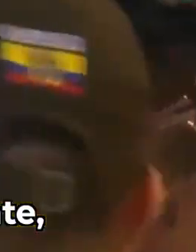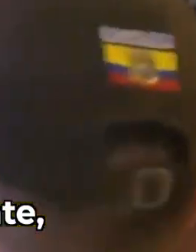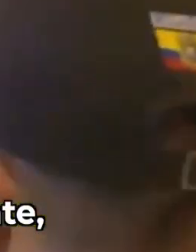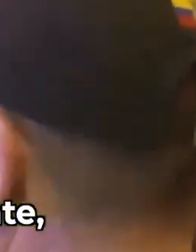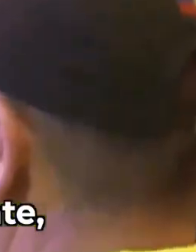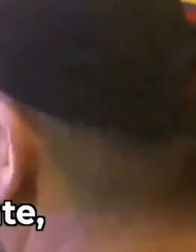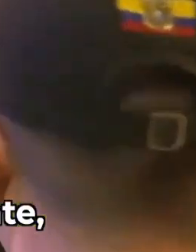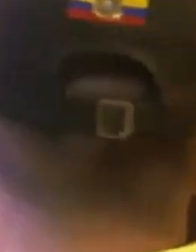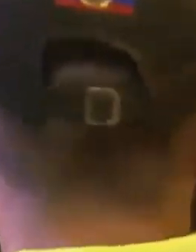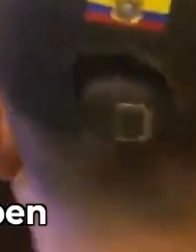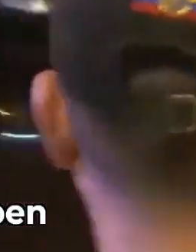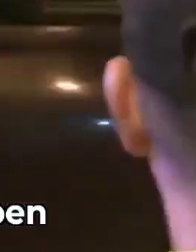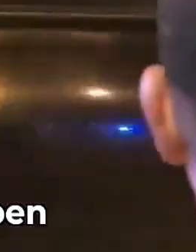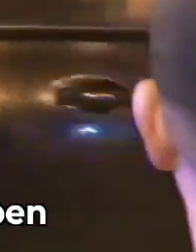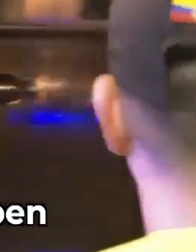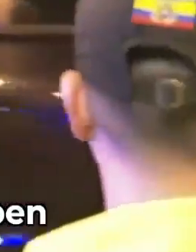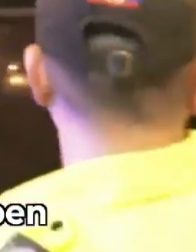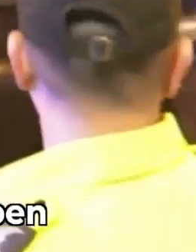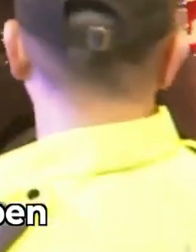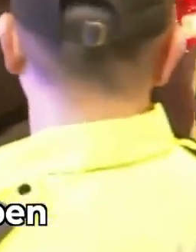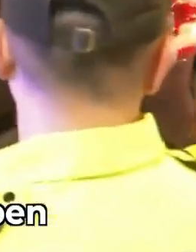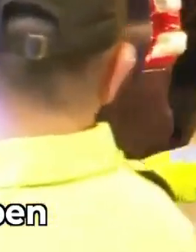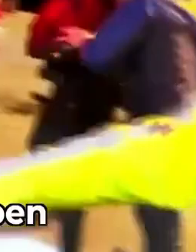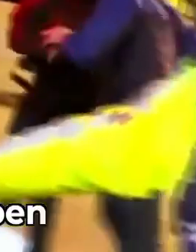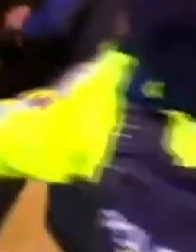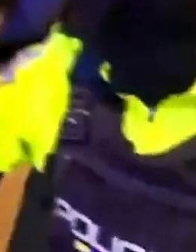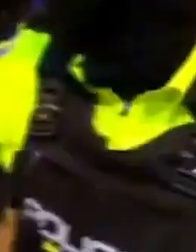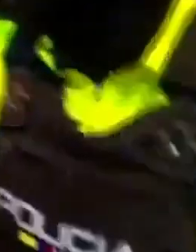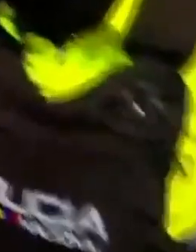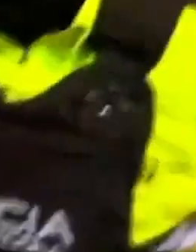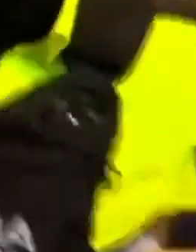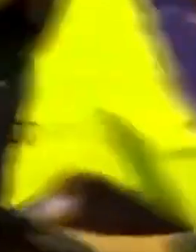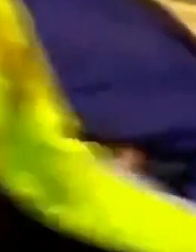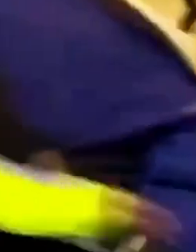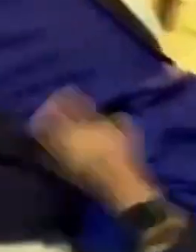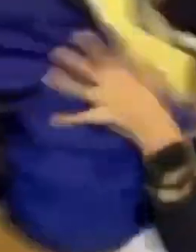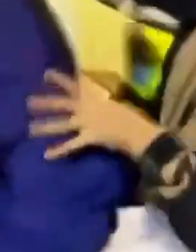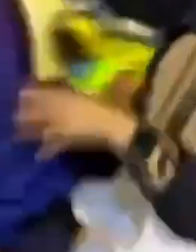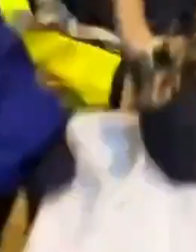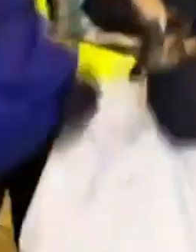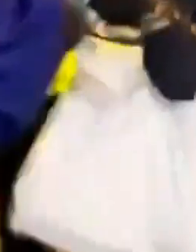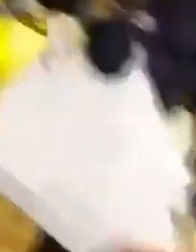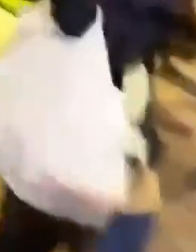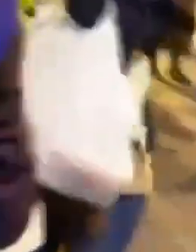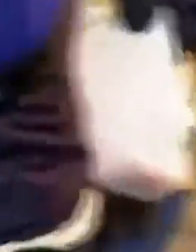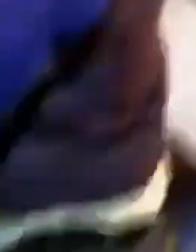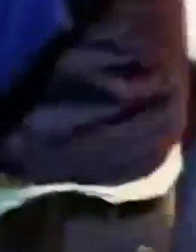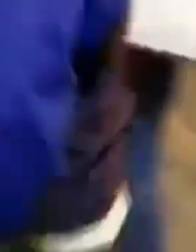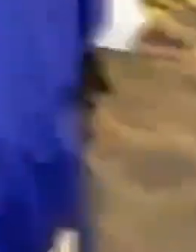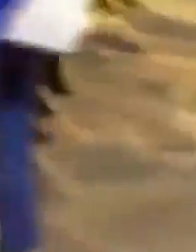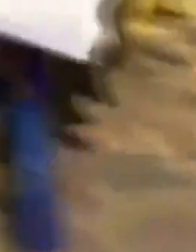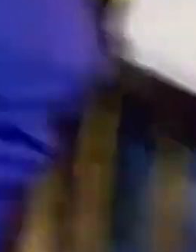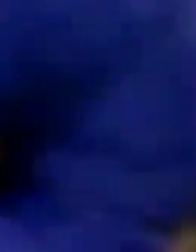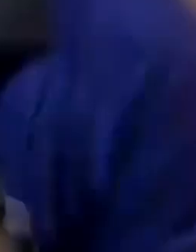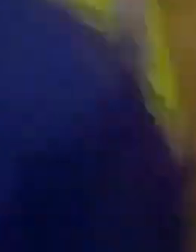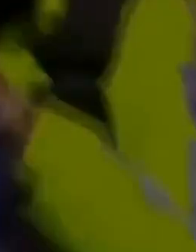colocaron enfrente. Todavía alcanzo a ver que lo suben a ese vehículo y arranca.